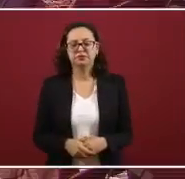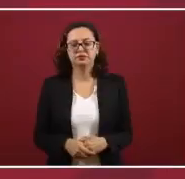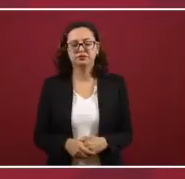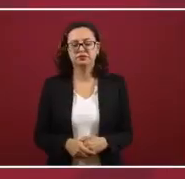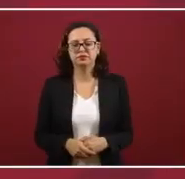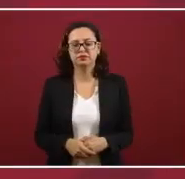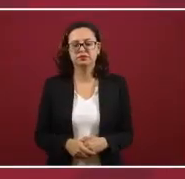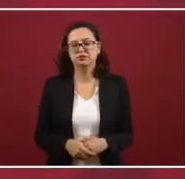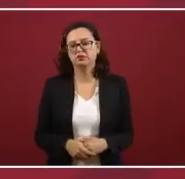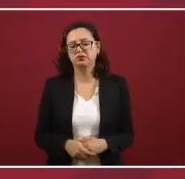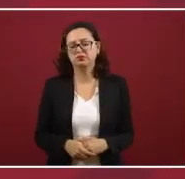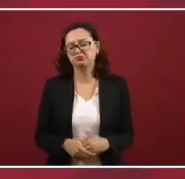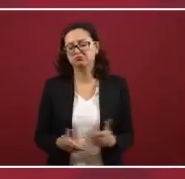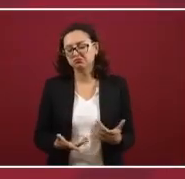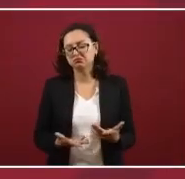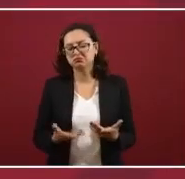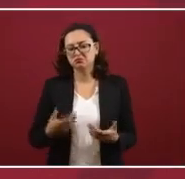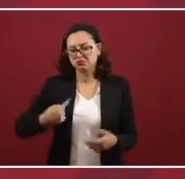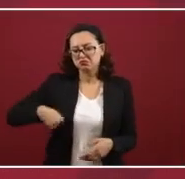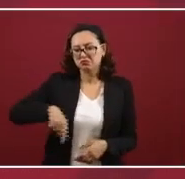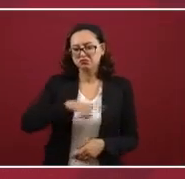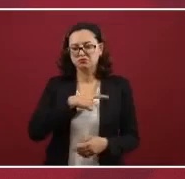diálogo es muy importante.